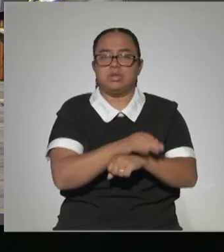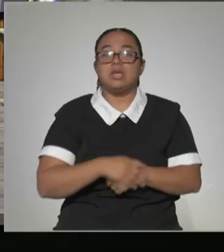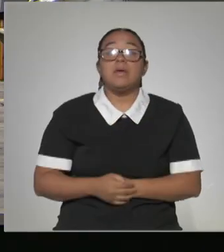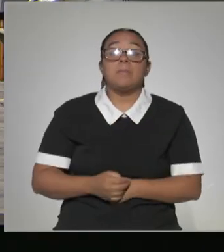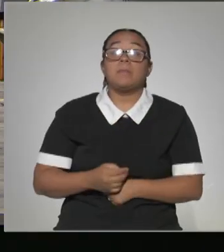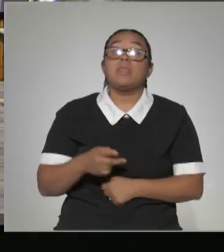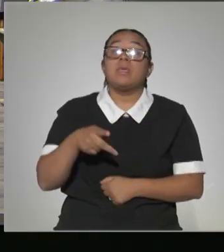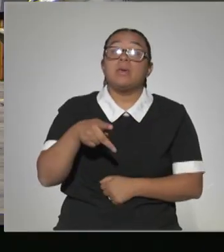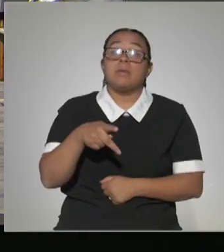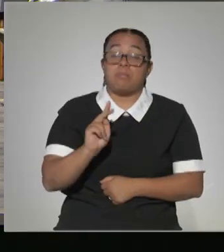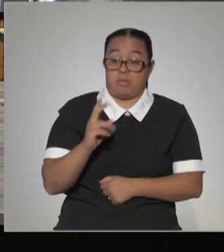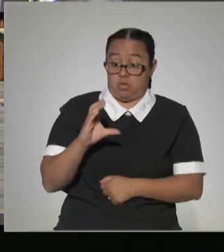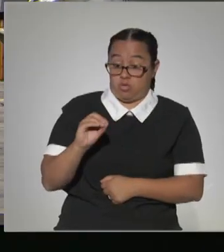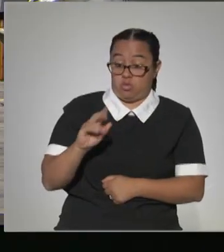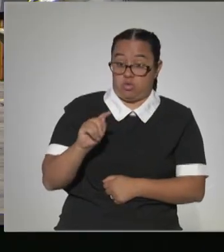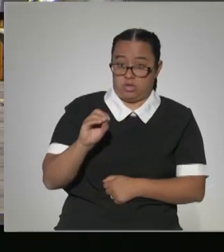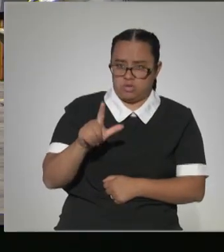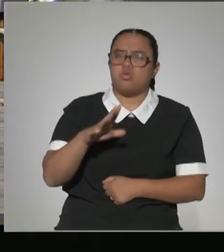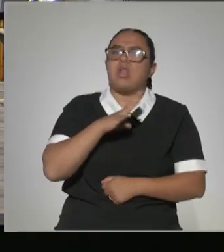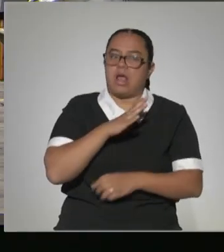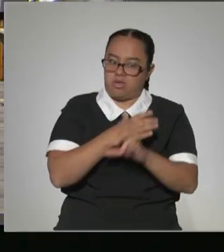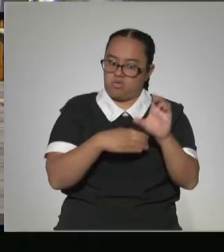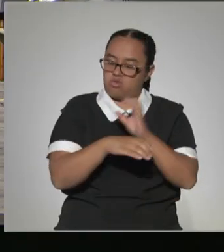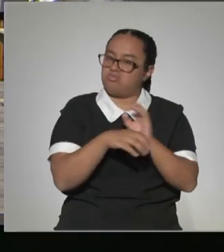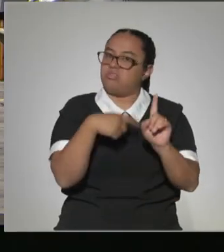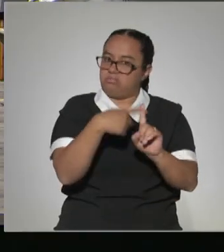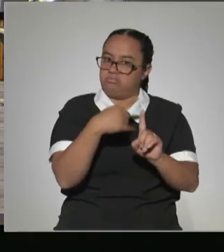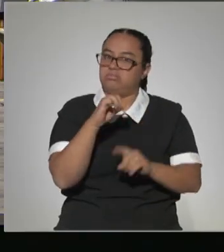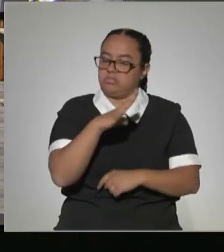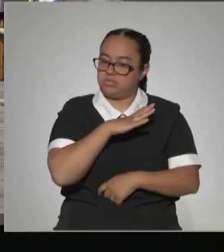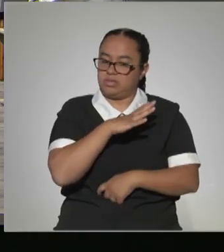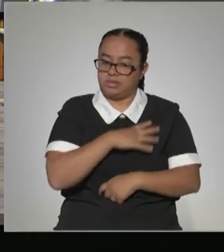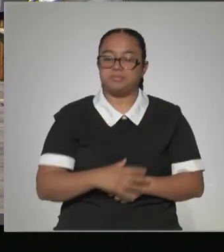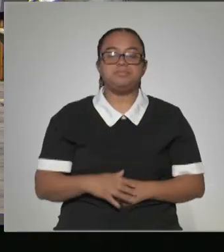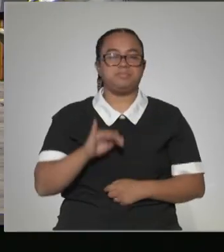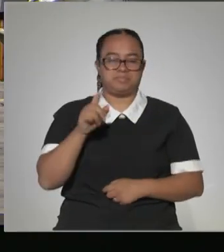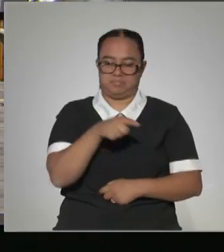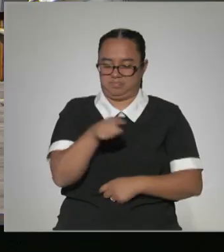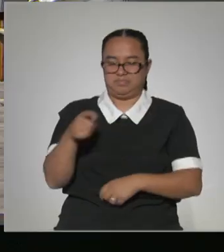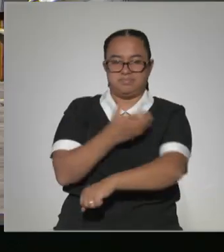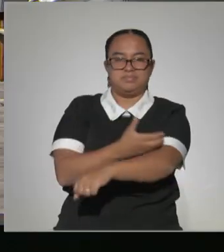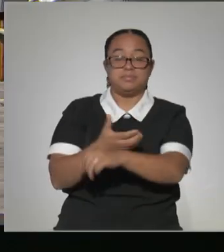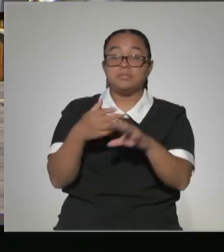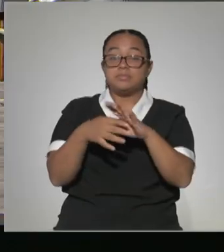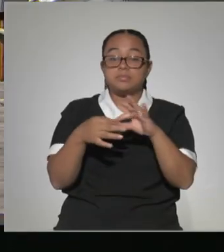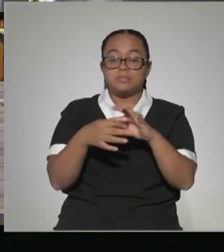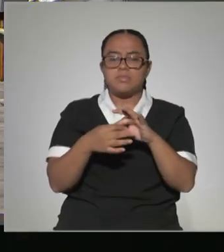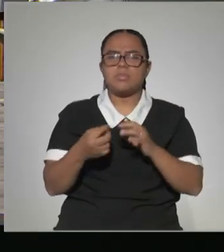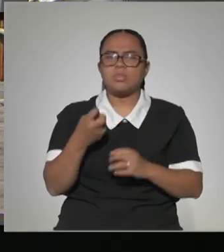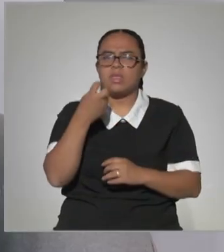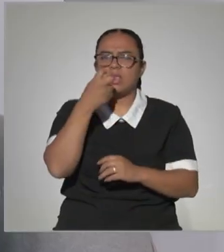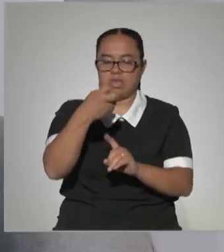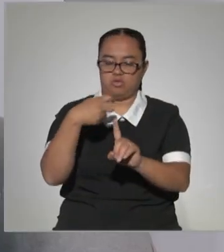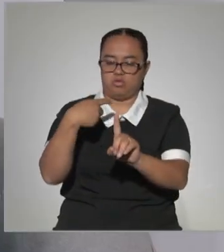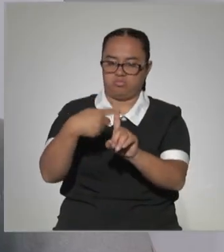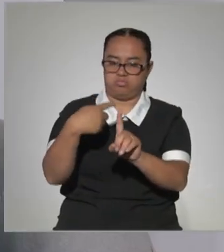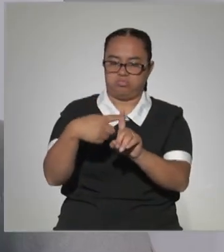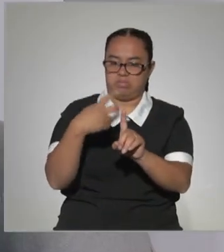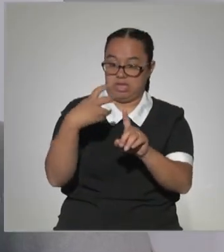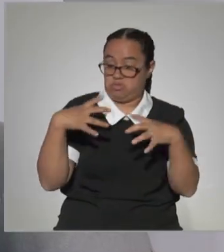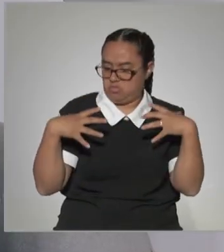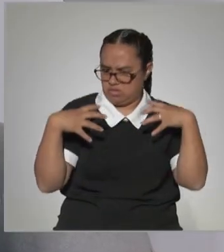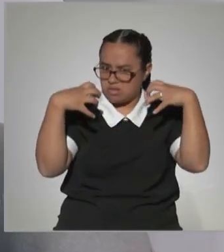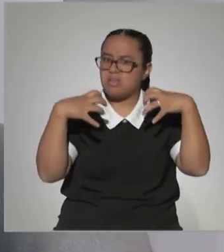Claro. Adelante. Yo me sumo a lo que dicen los colegas. Me encanta que hablemos de la parte positiva del estrés,